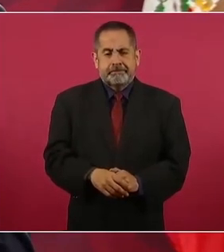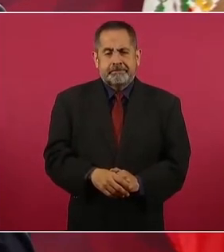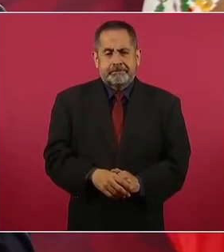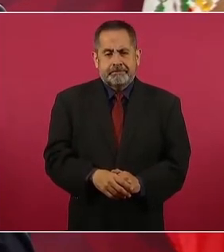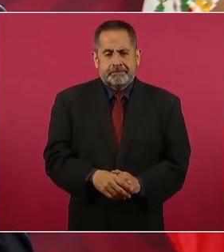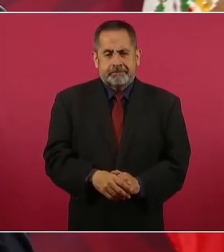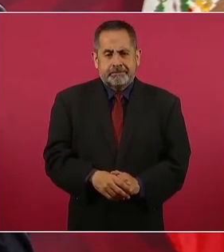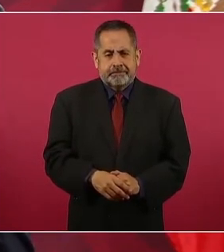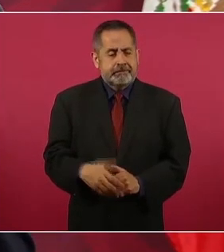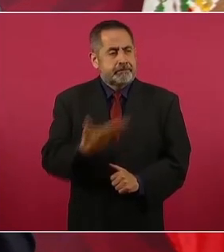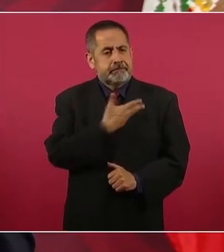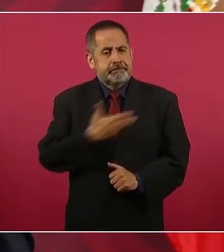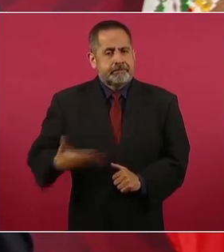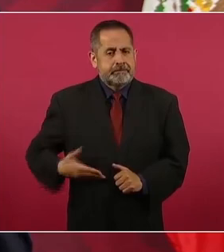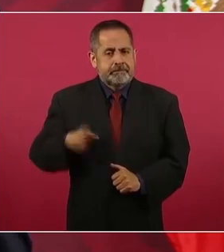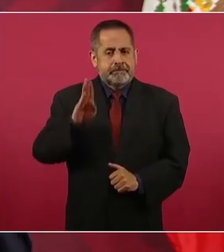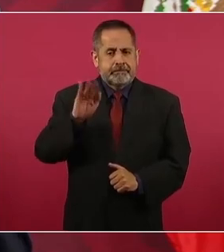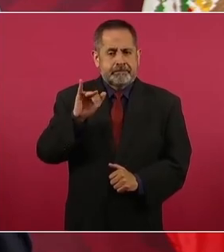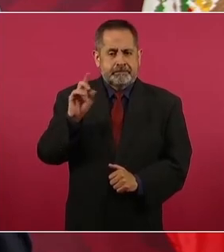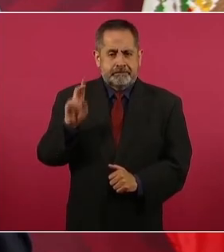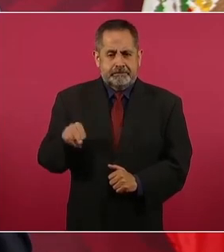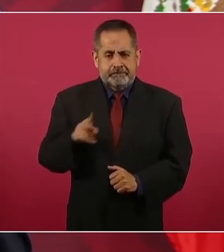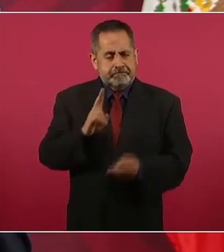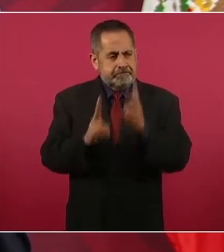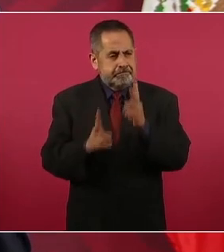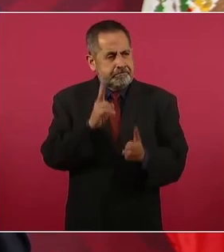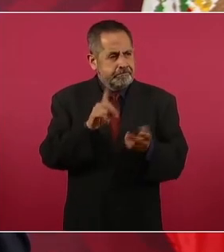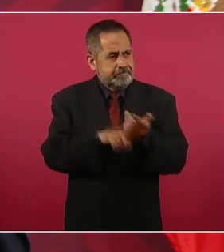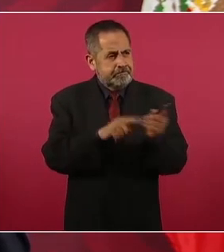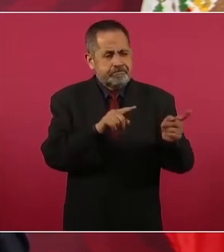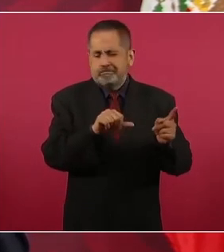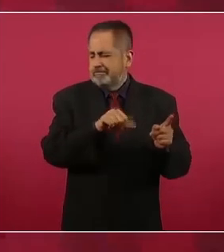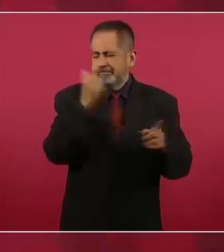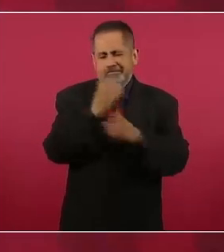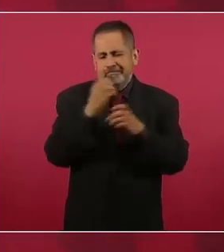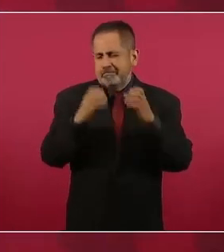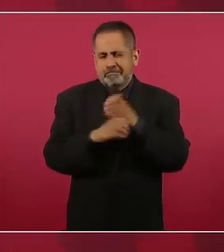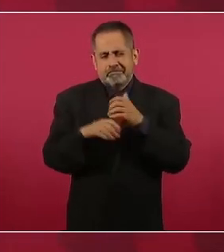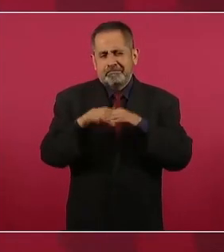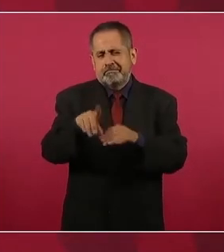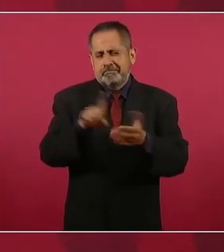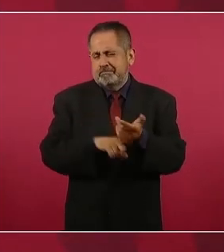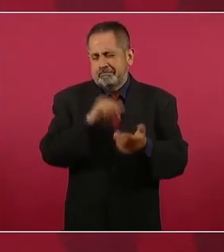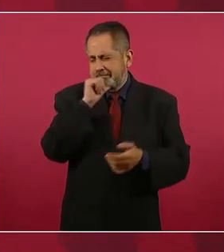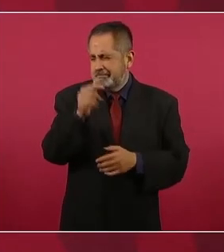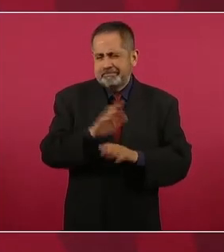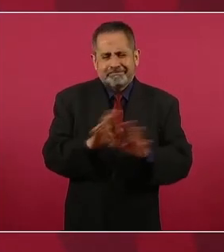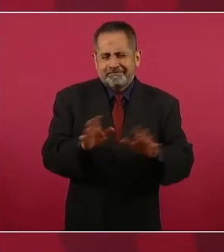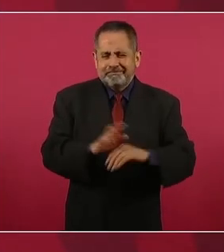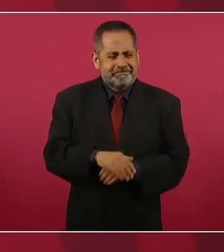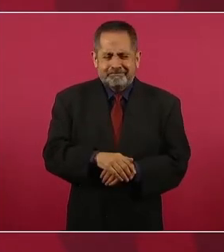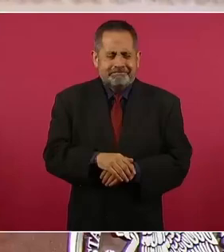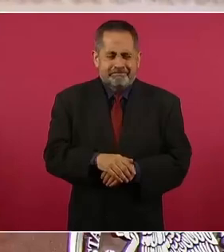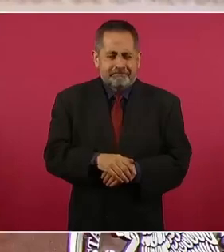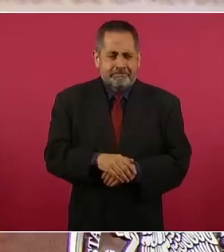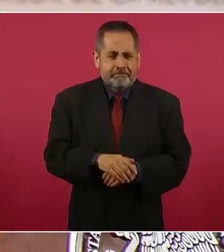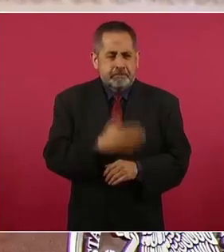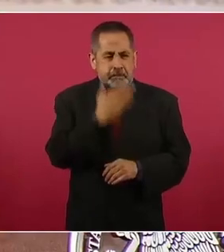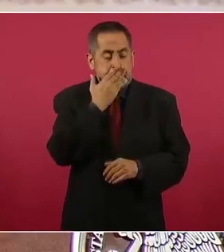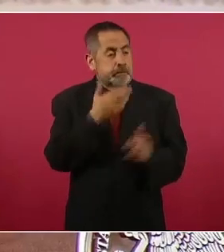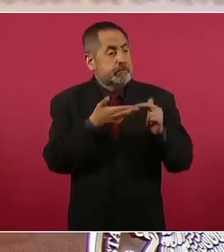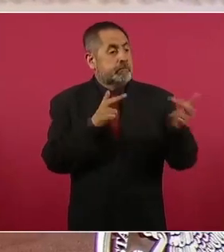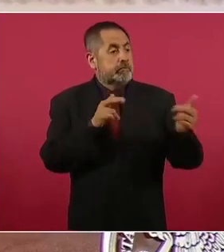Con el presidente Biden traté otros asuntos y fue muy buena la relación